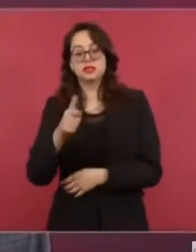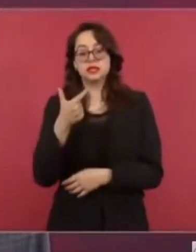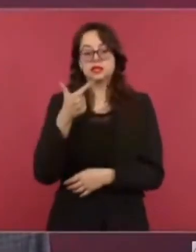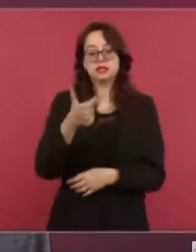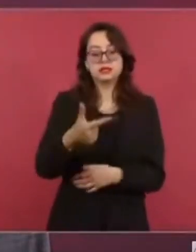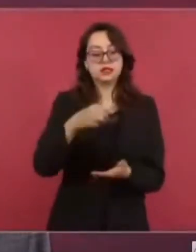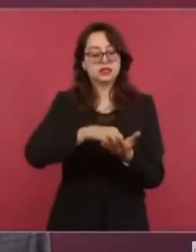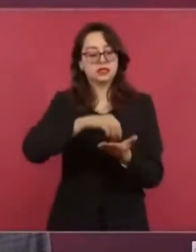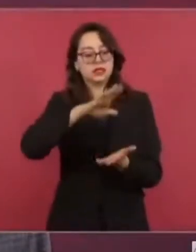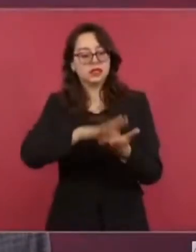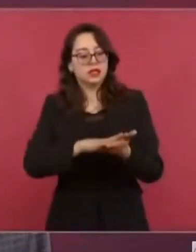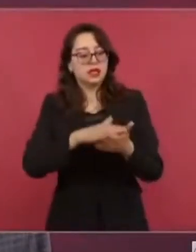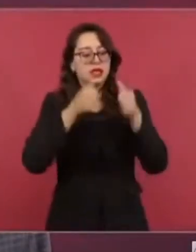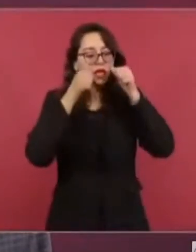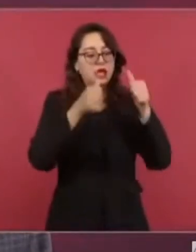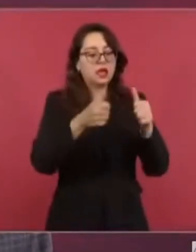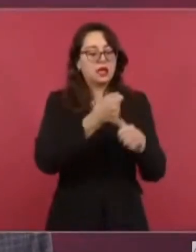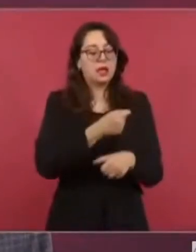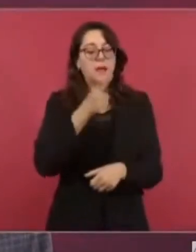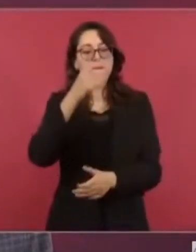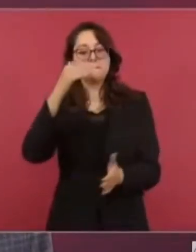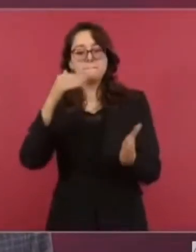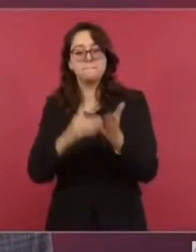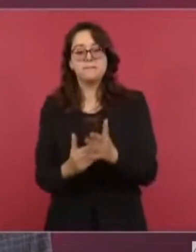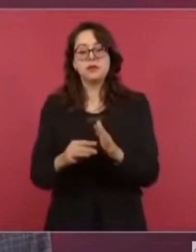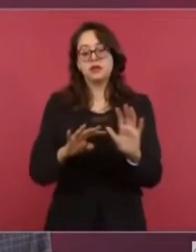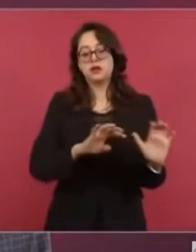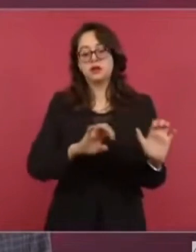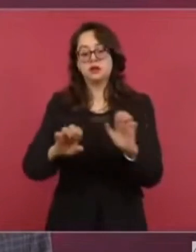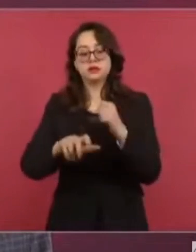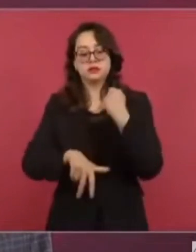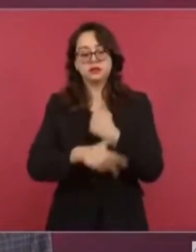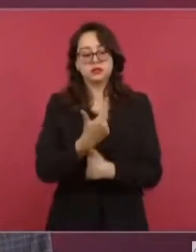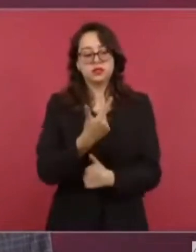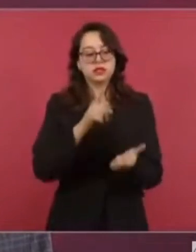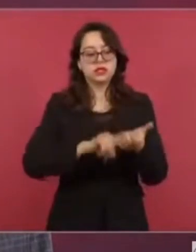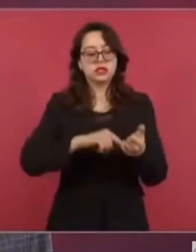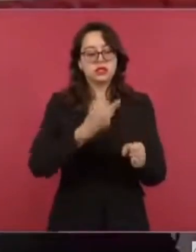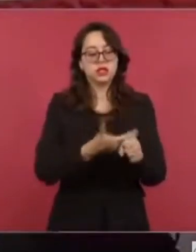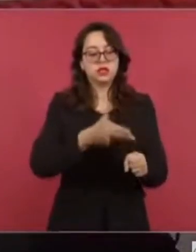33,507 consultas, 1,913 en hospitales,